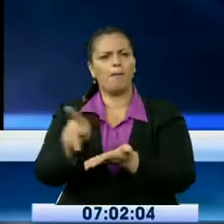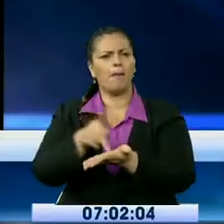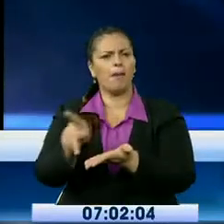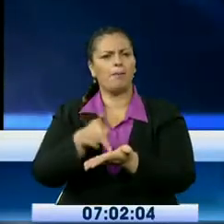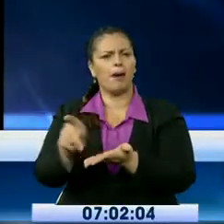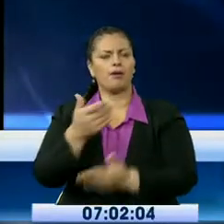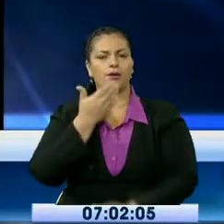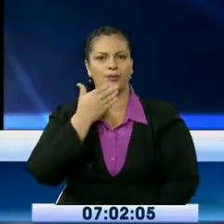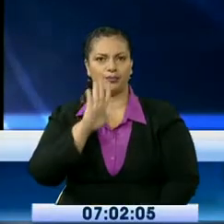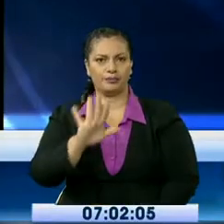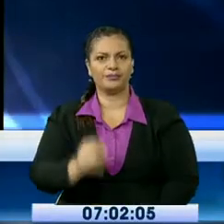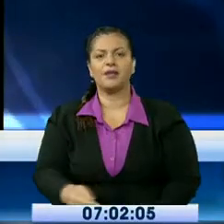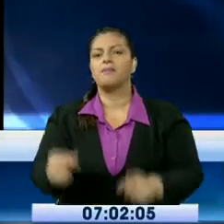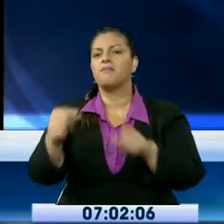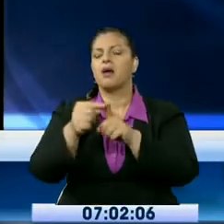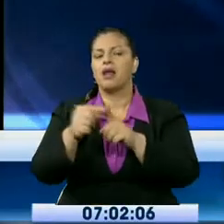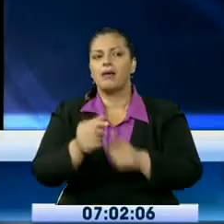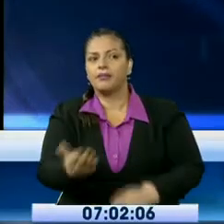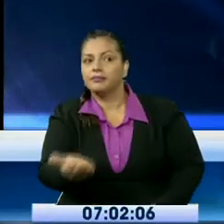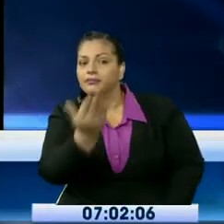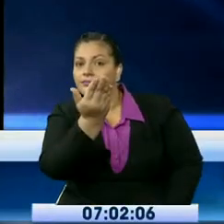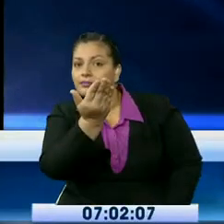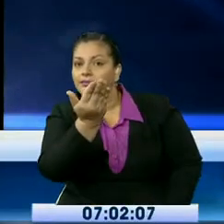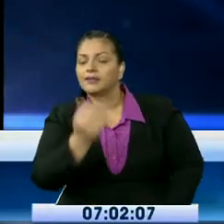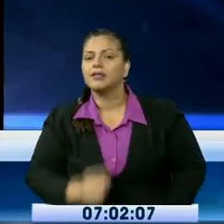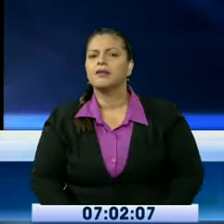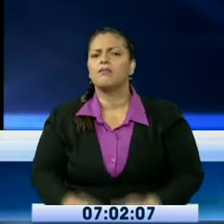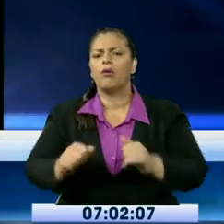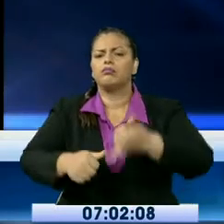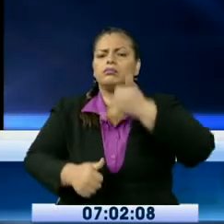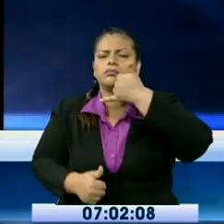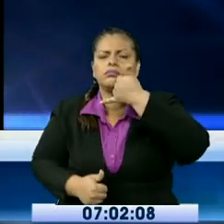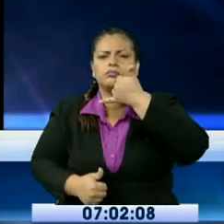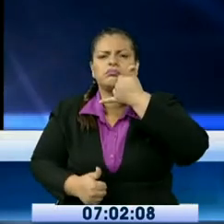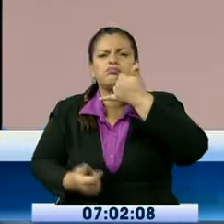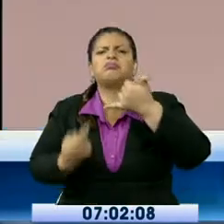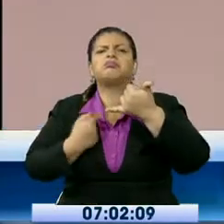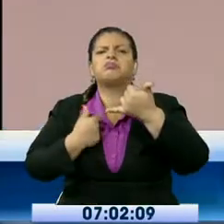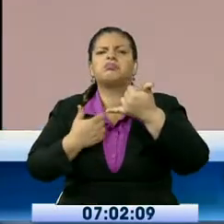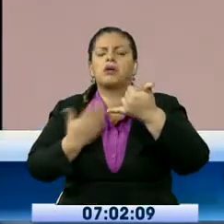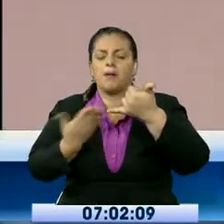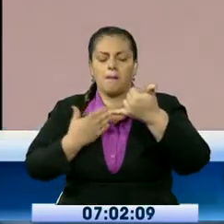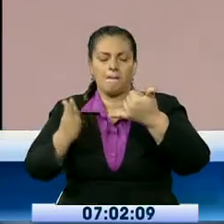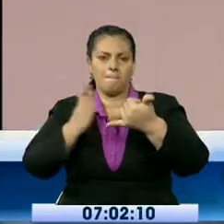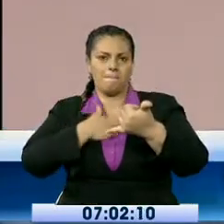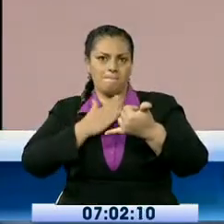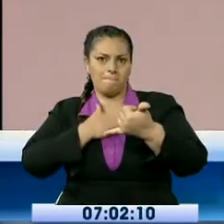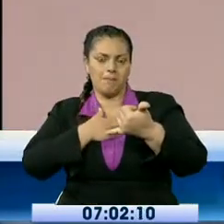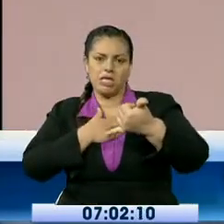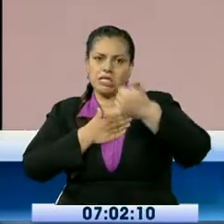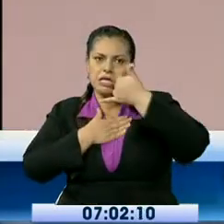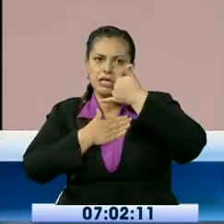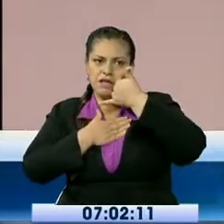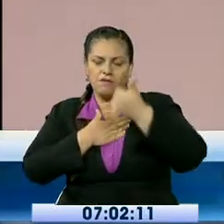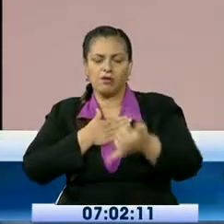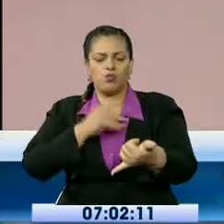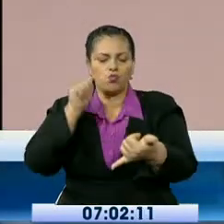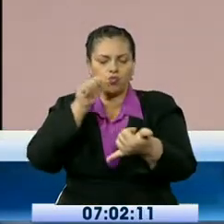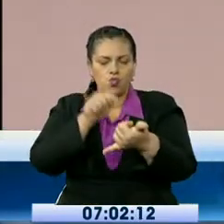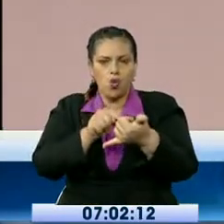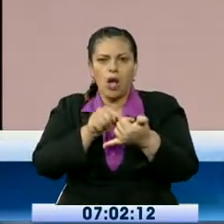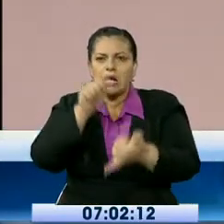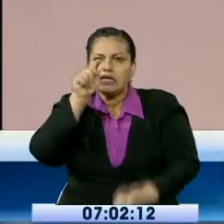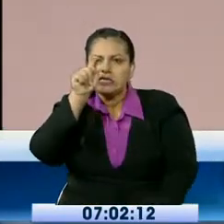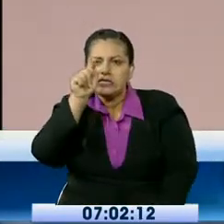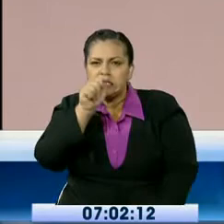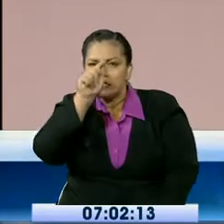un sistema denominado efectivo desde mi celular que consiste en inscribirse desde el teléfono móvil marcando asterisco